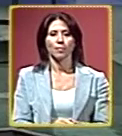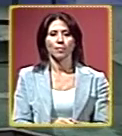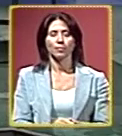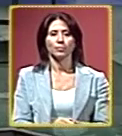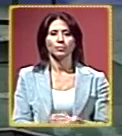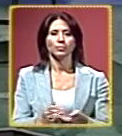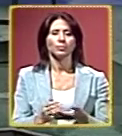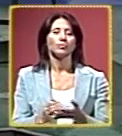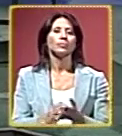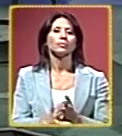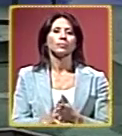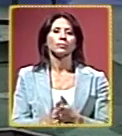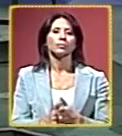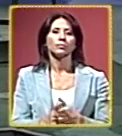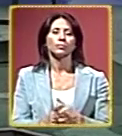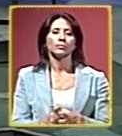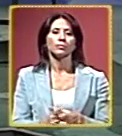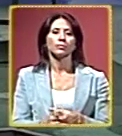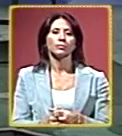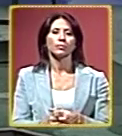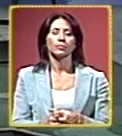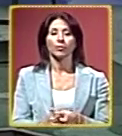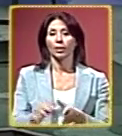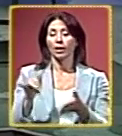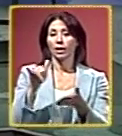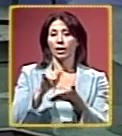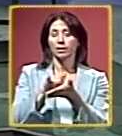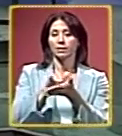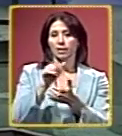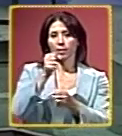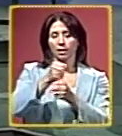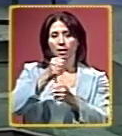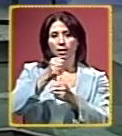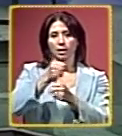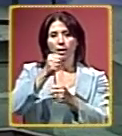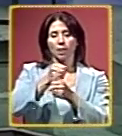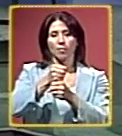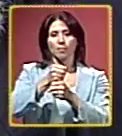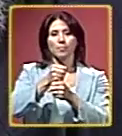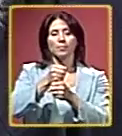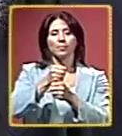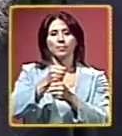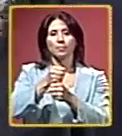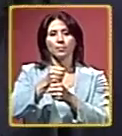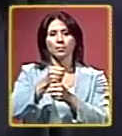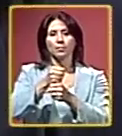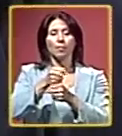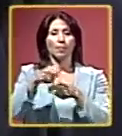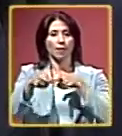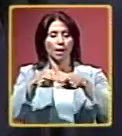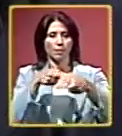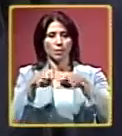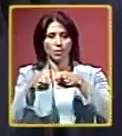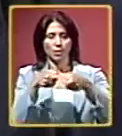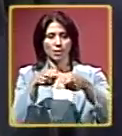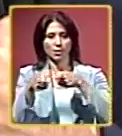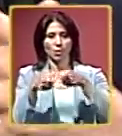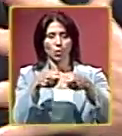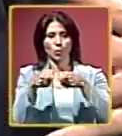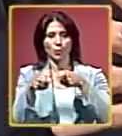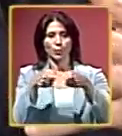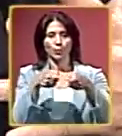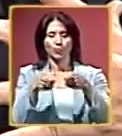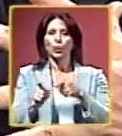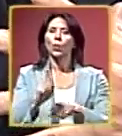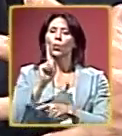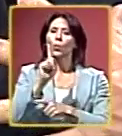Un poco en esta tarea de la regulación, uno